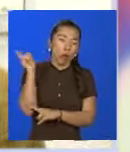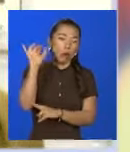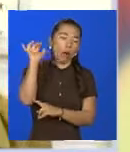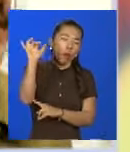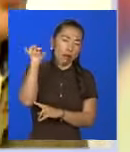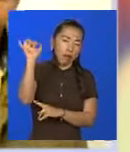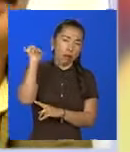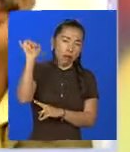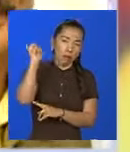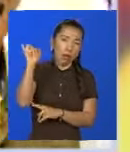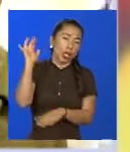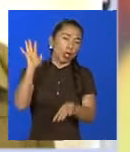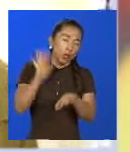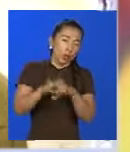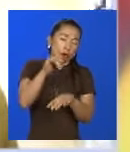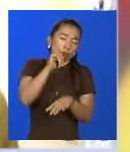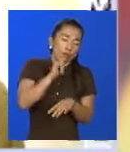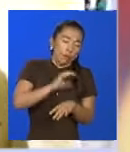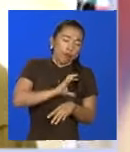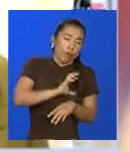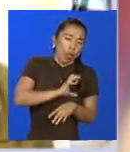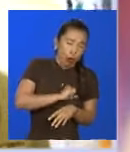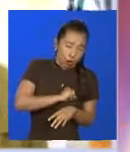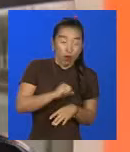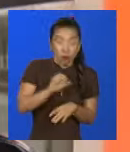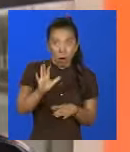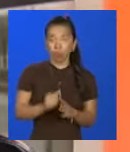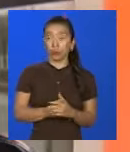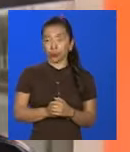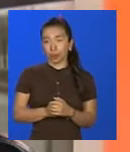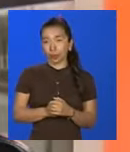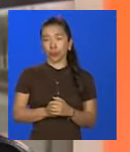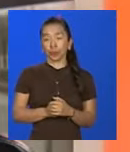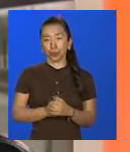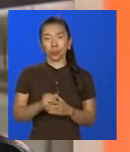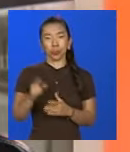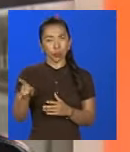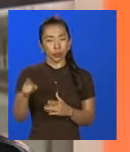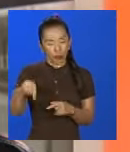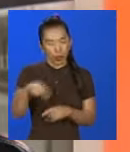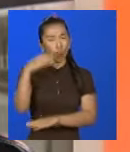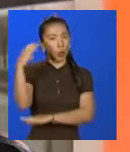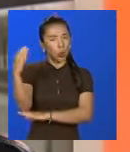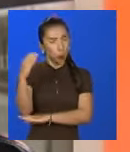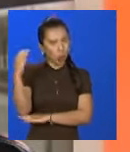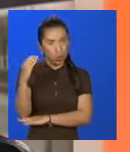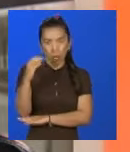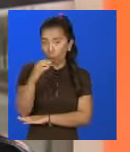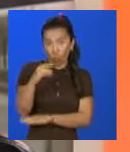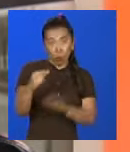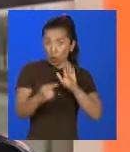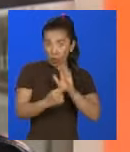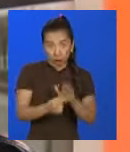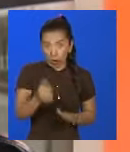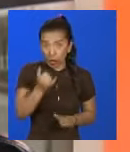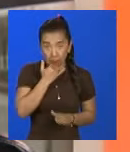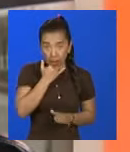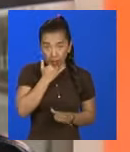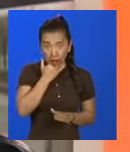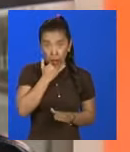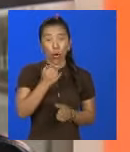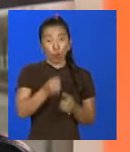manejando día a día un desarraigo que es muy doloroso cuando es forzado. En este país que invisibiliza la victimización, ¿hay alguna forma de estimar un número